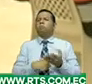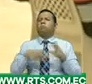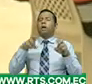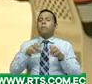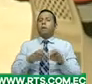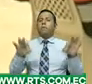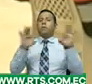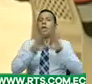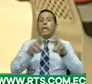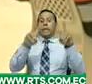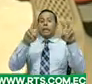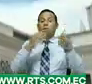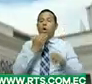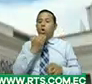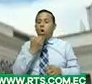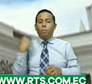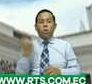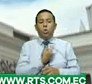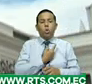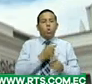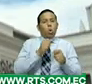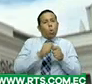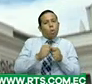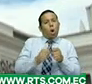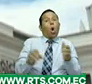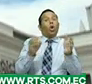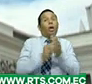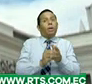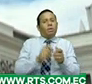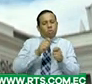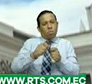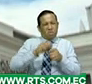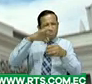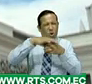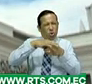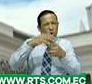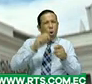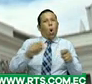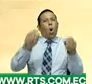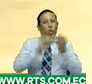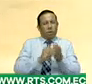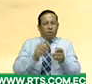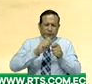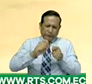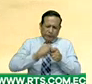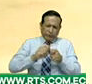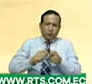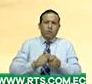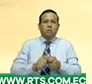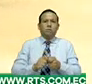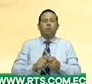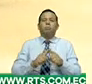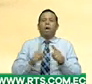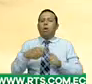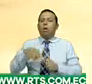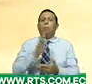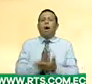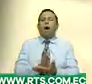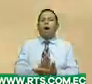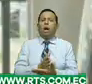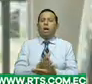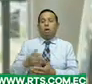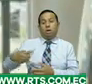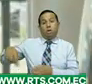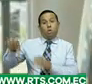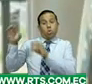de votos. Y es por esta suspensión que autoridades nacionales, así como organismos de observación internacional, se pronunciaron.